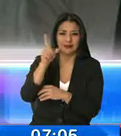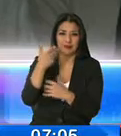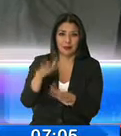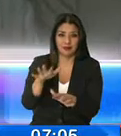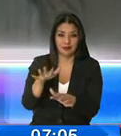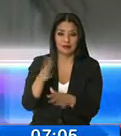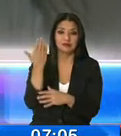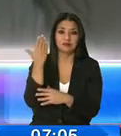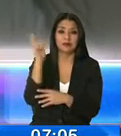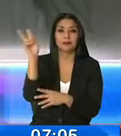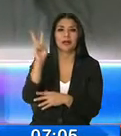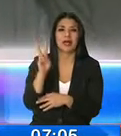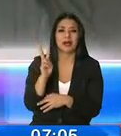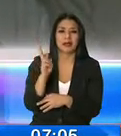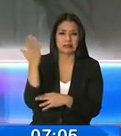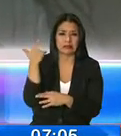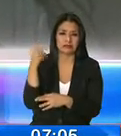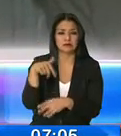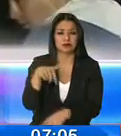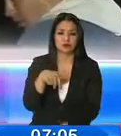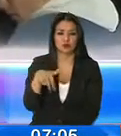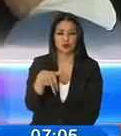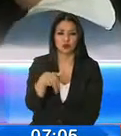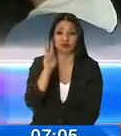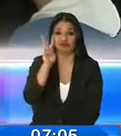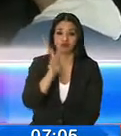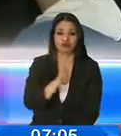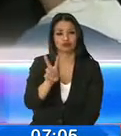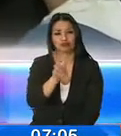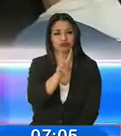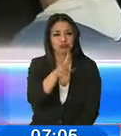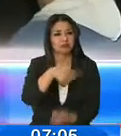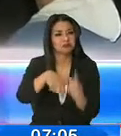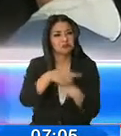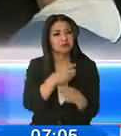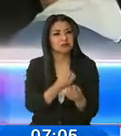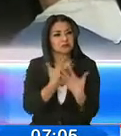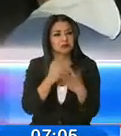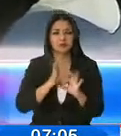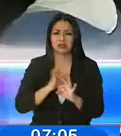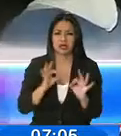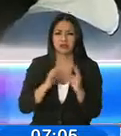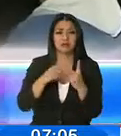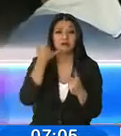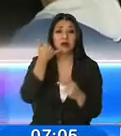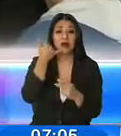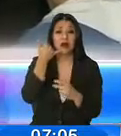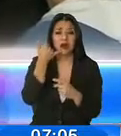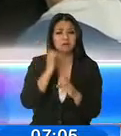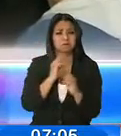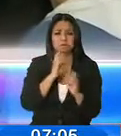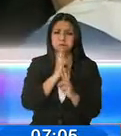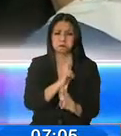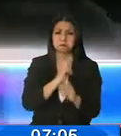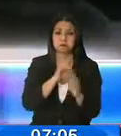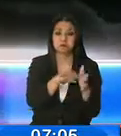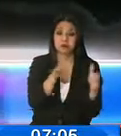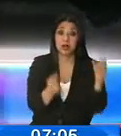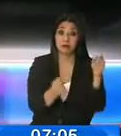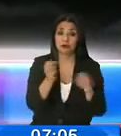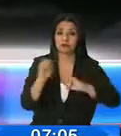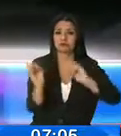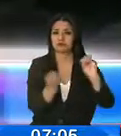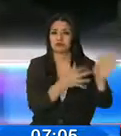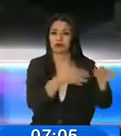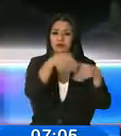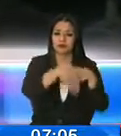salieron el viernes de la semana pasada las horas pasaron y no se reportaron tampoco respondían a los celulares la camioneta fue hallada abandonada en una